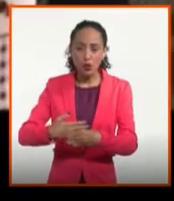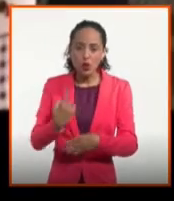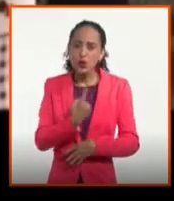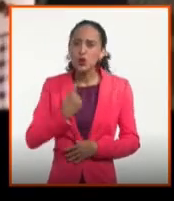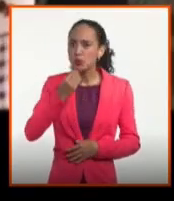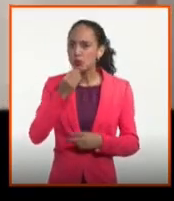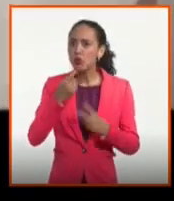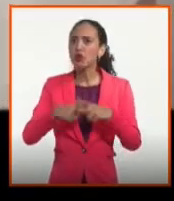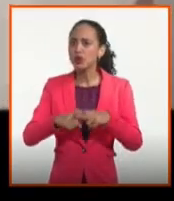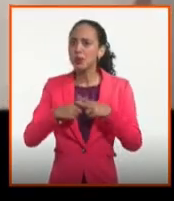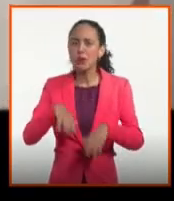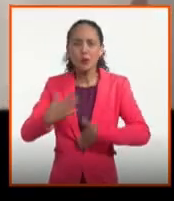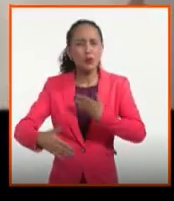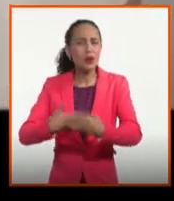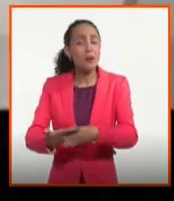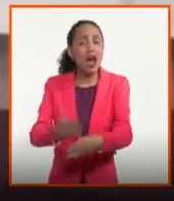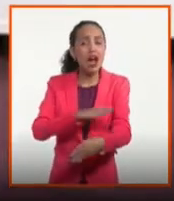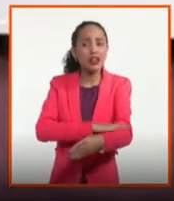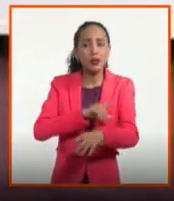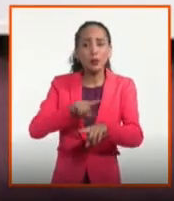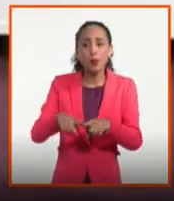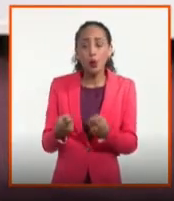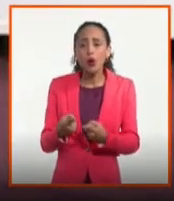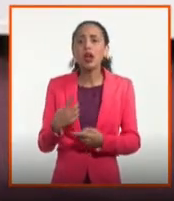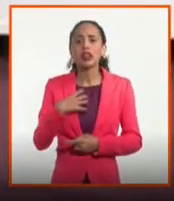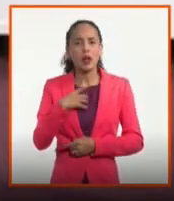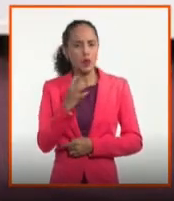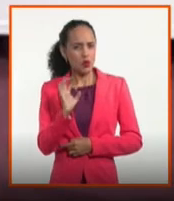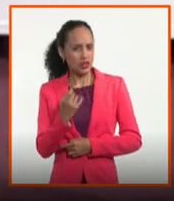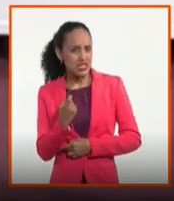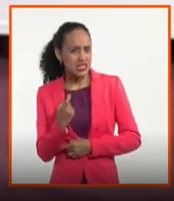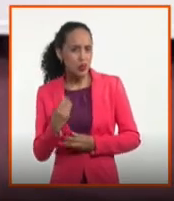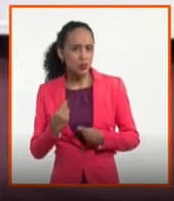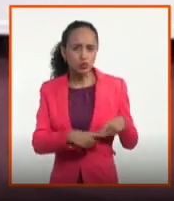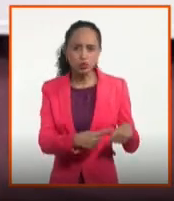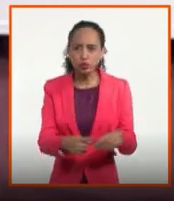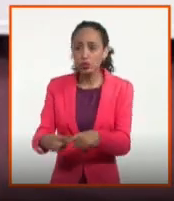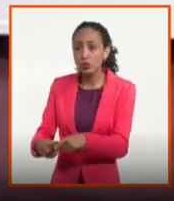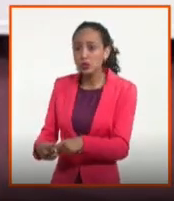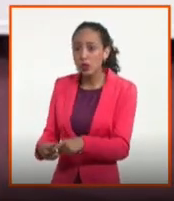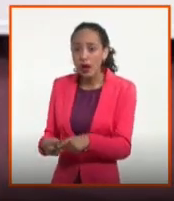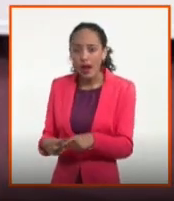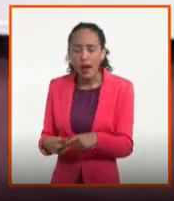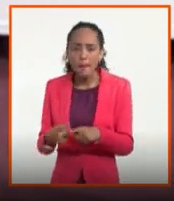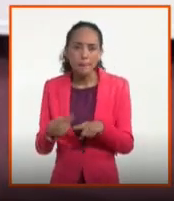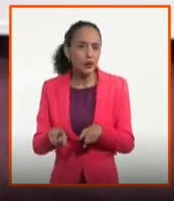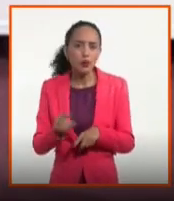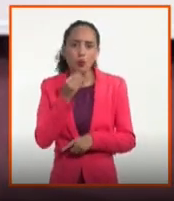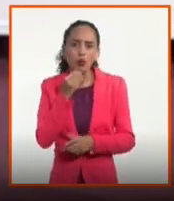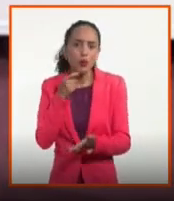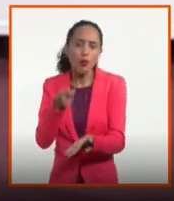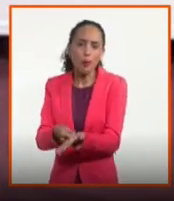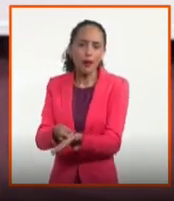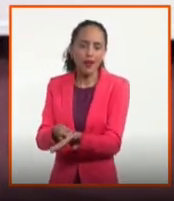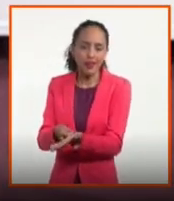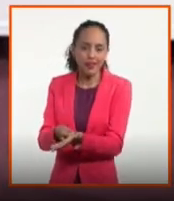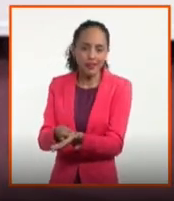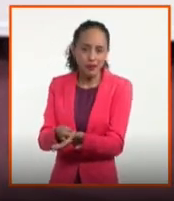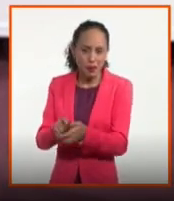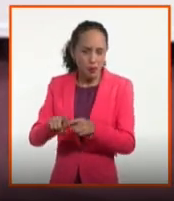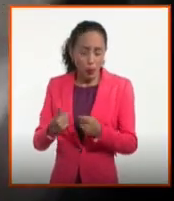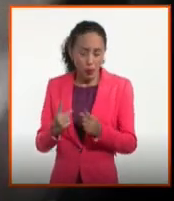problemas mucho antes porque aún cuando teníamos necesidades muchos recursos no era posible que el país los adquiriera y los pocos recursos financieros que